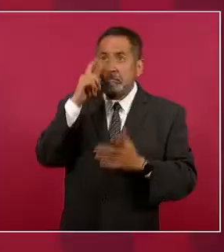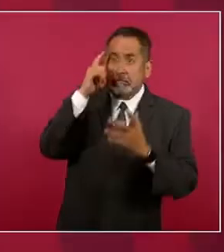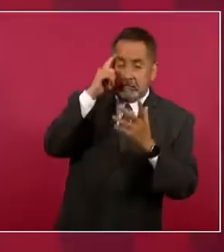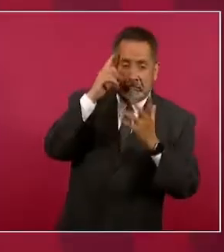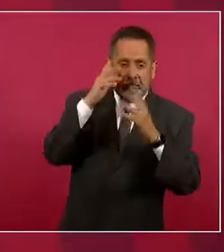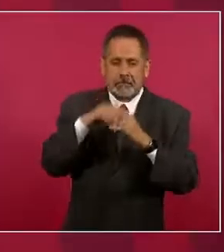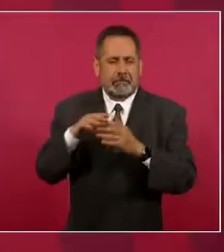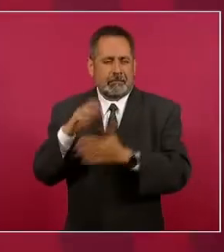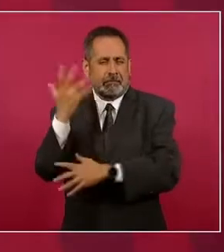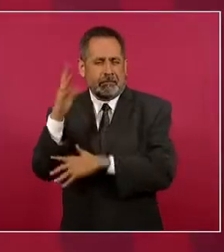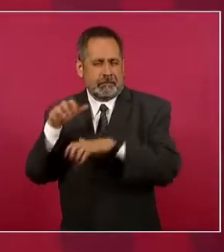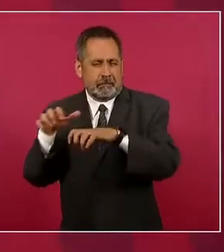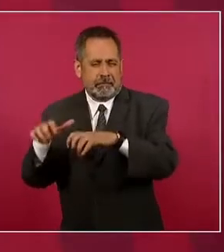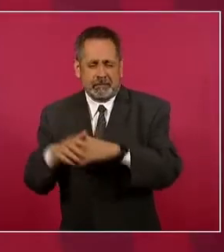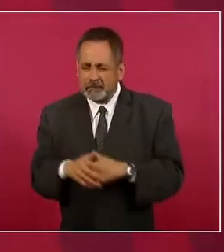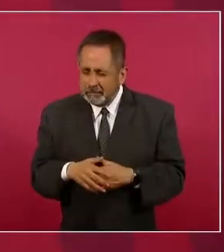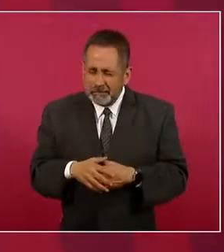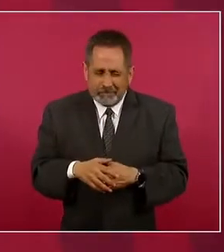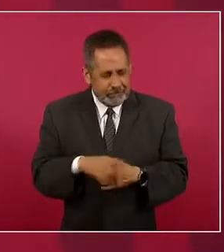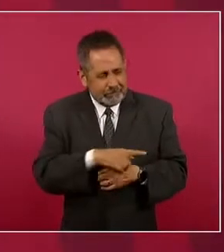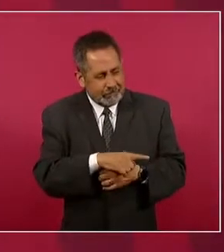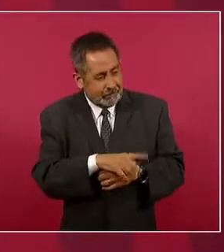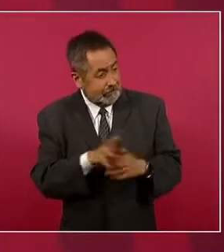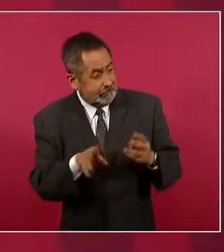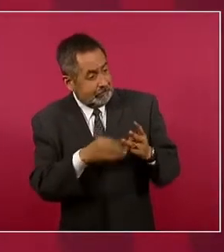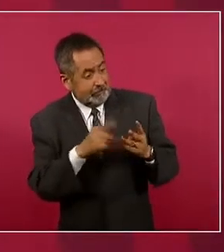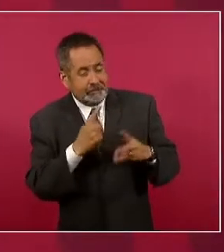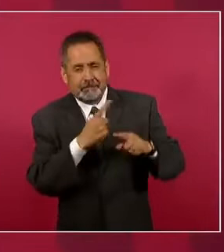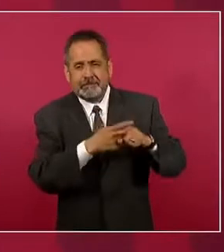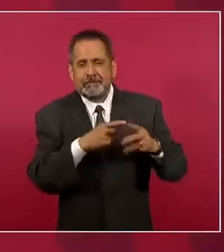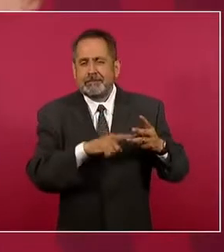los árboles, sino porque